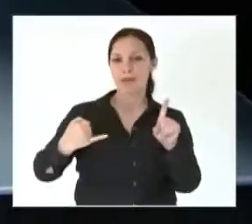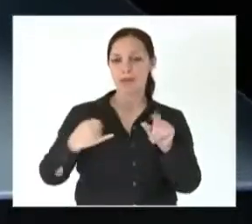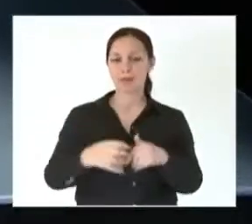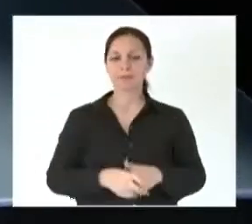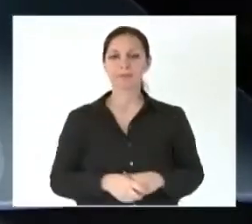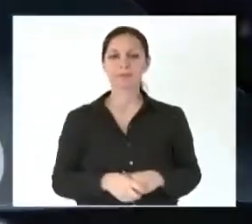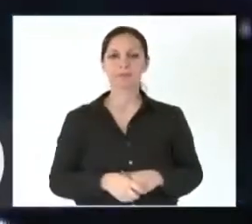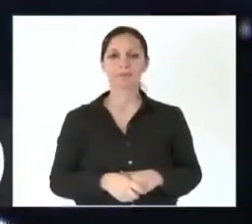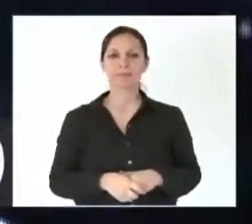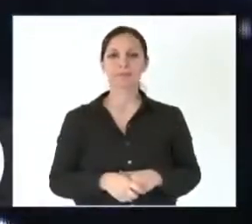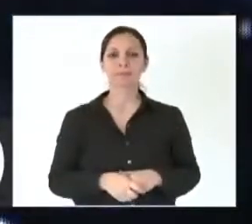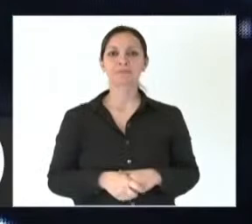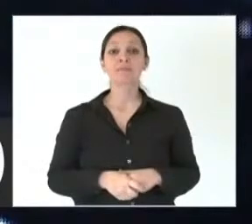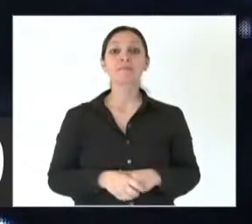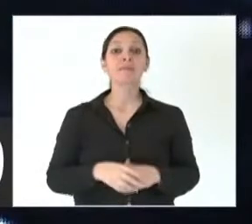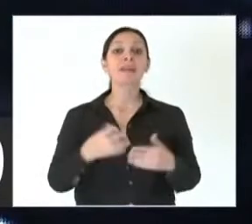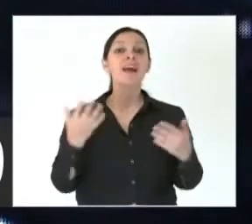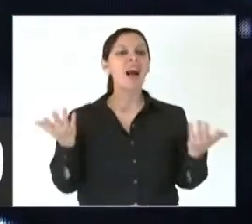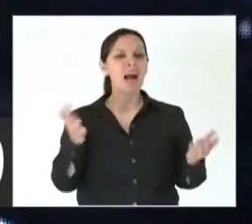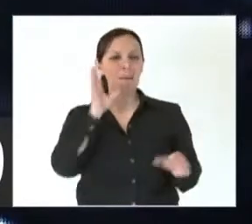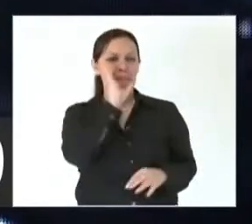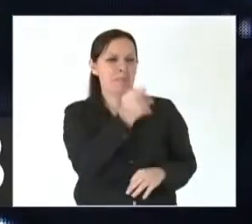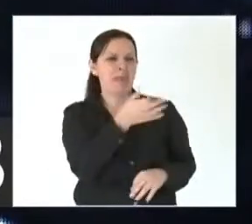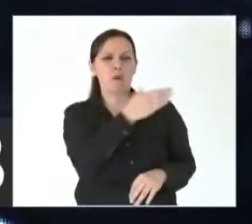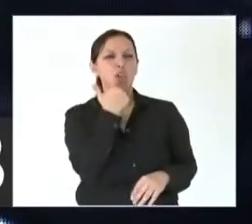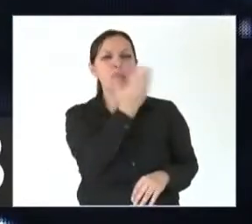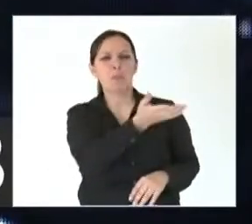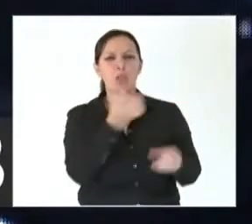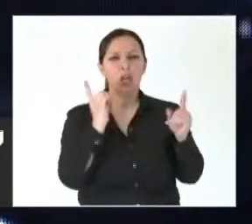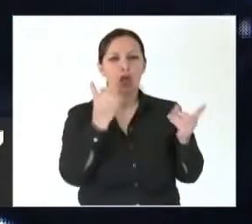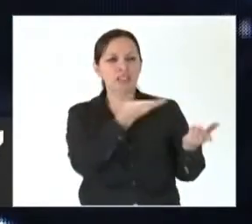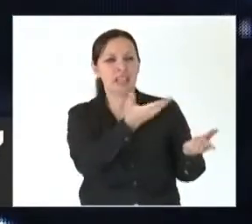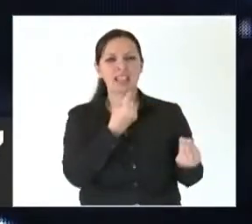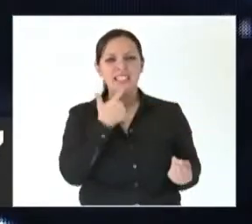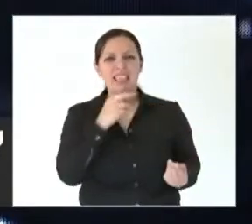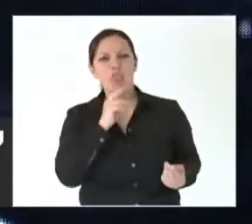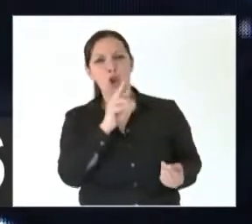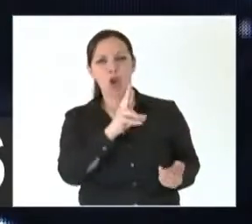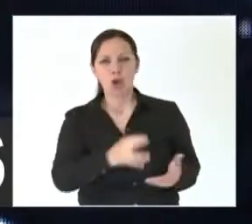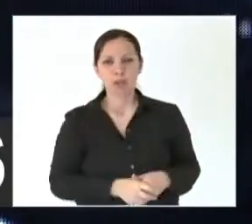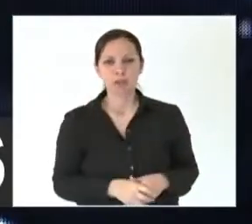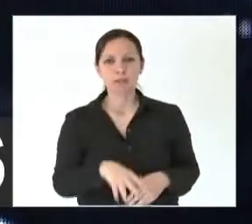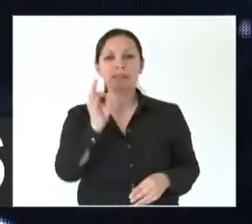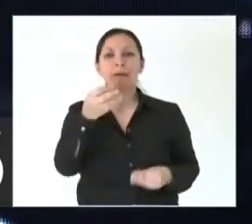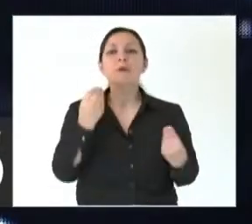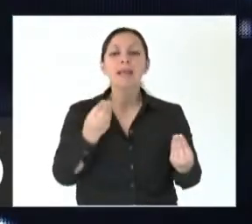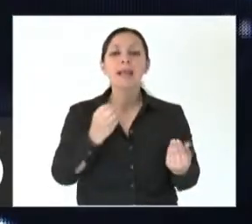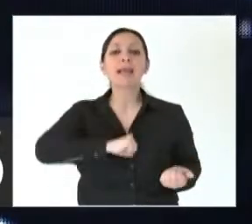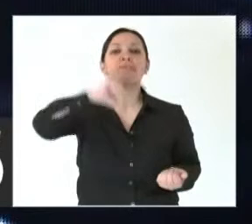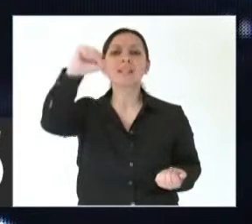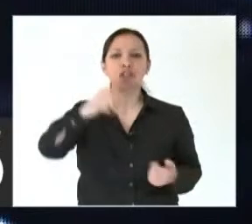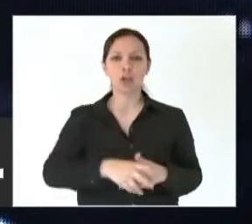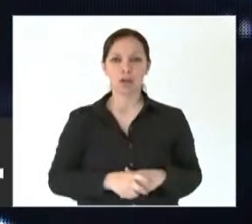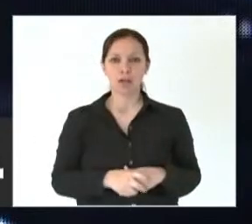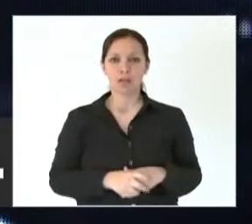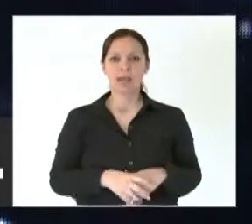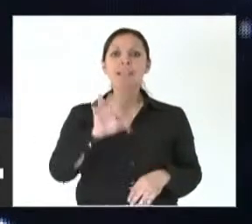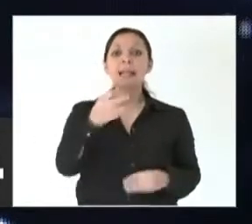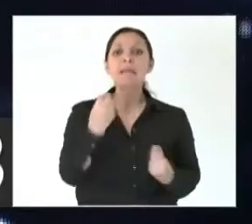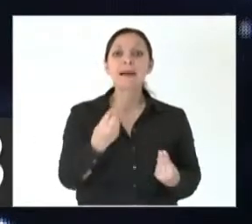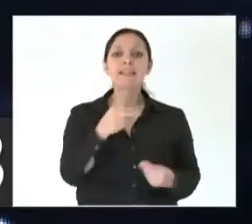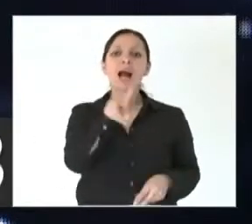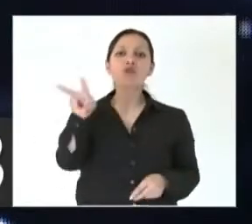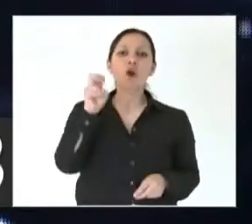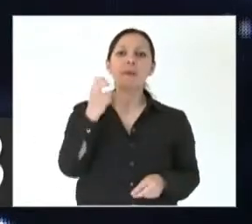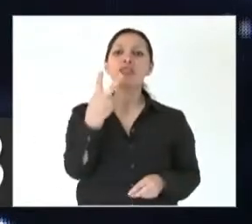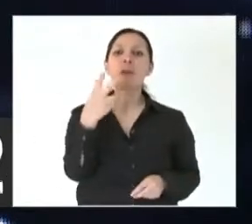ahora claramente no te importan los docentes Santoro o sea por qué Porque hay inflación en este país Quizá lo que pasa cobran dos pesos